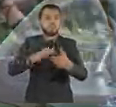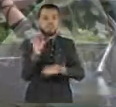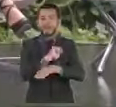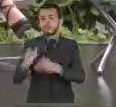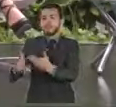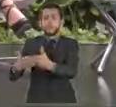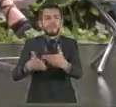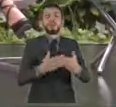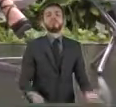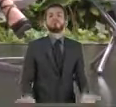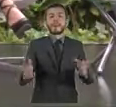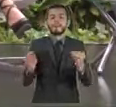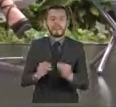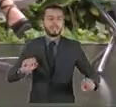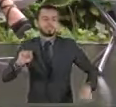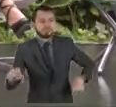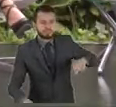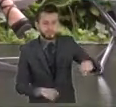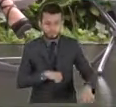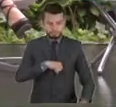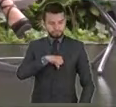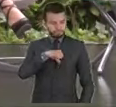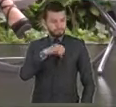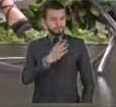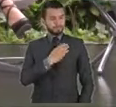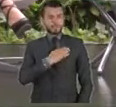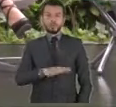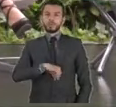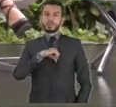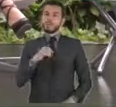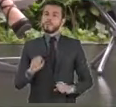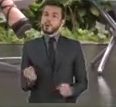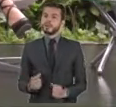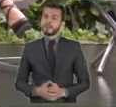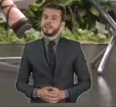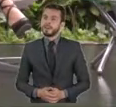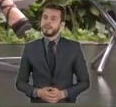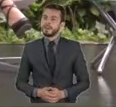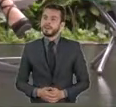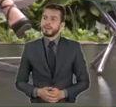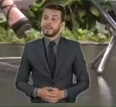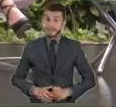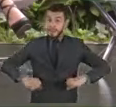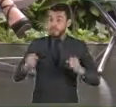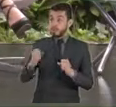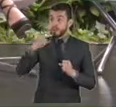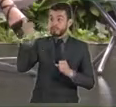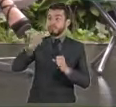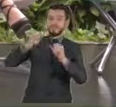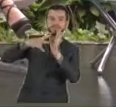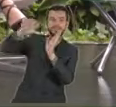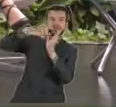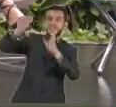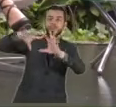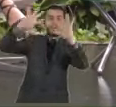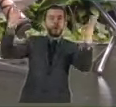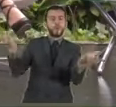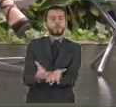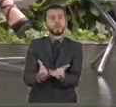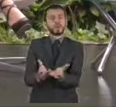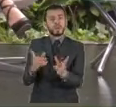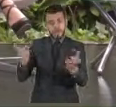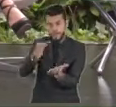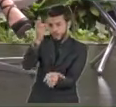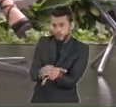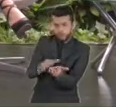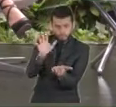ciudad. Es un orgullo de Bogotá, es una marca de Bogotá hoy. Bogotá dice con orgullo que es la capital mundial de la bici, por lo menos del mundo en